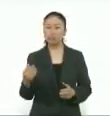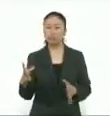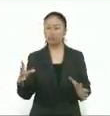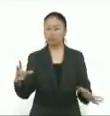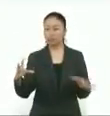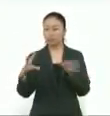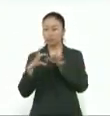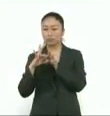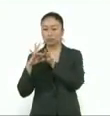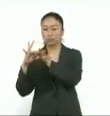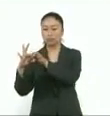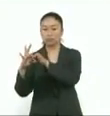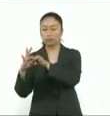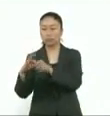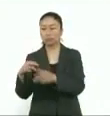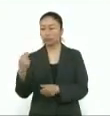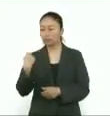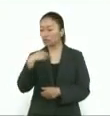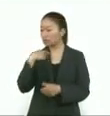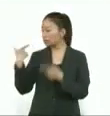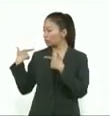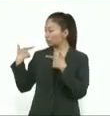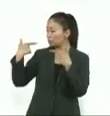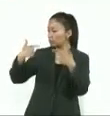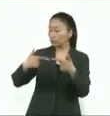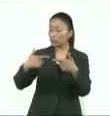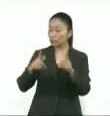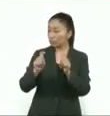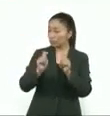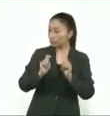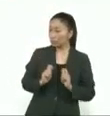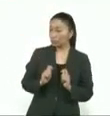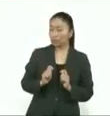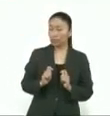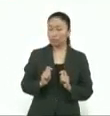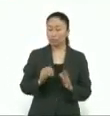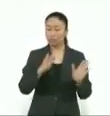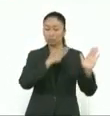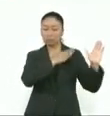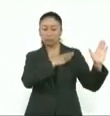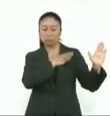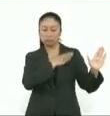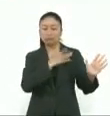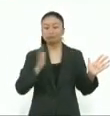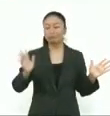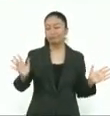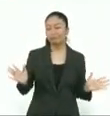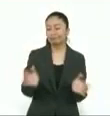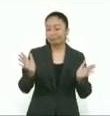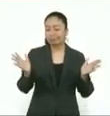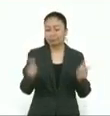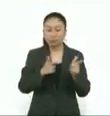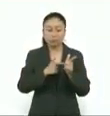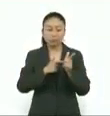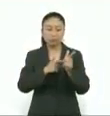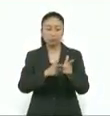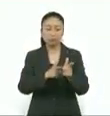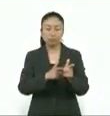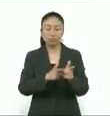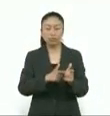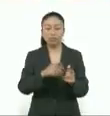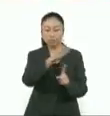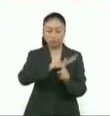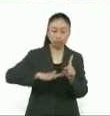como sus herederas, con el compromiso de seguir empujando la transformación